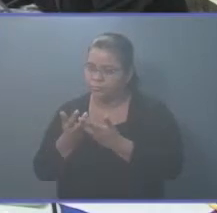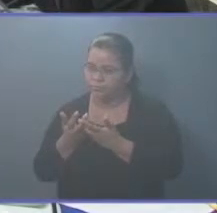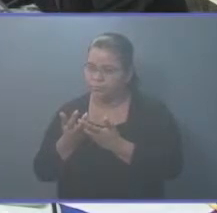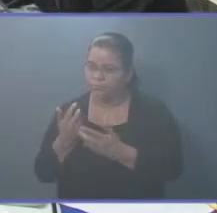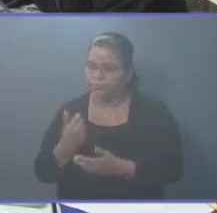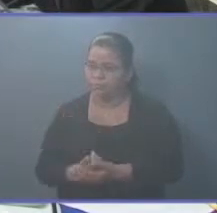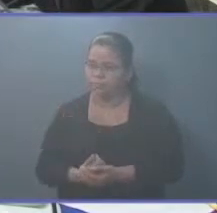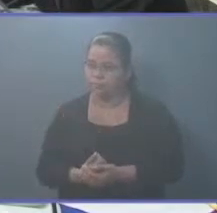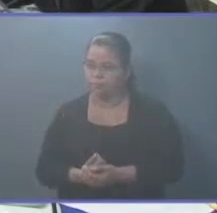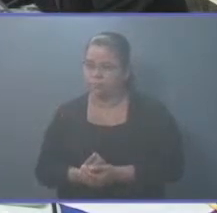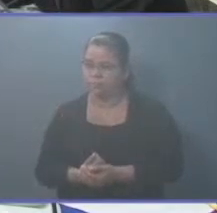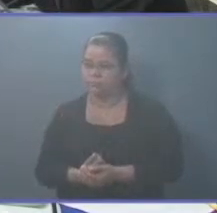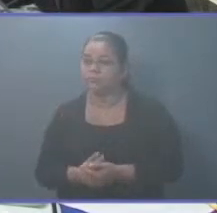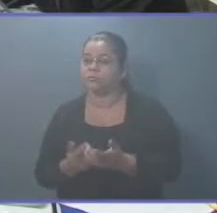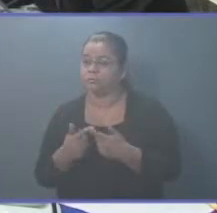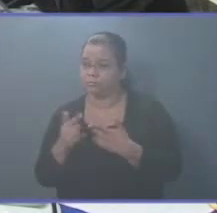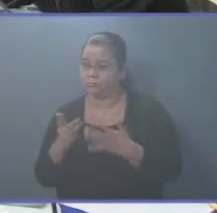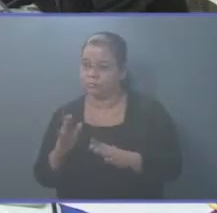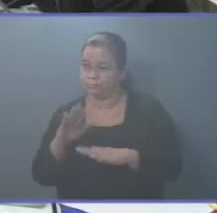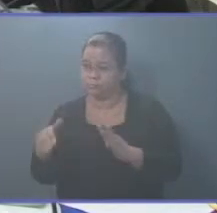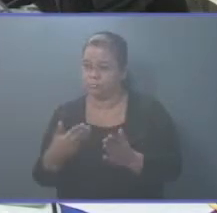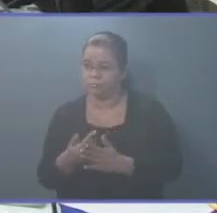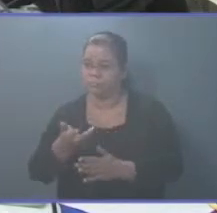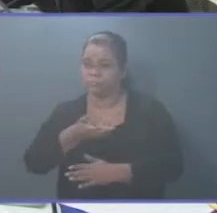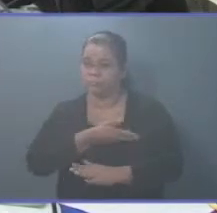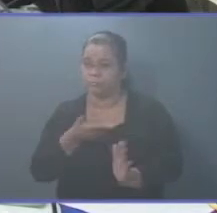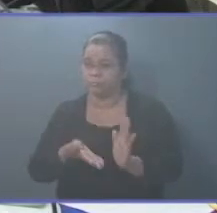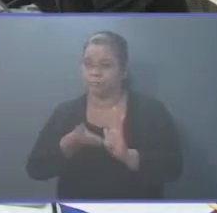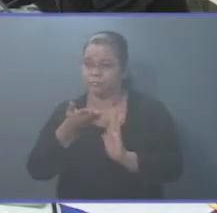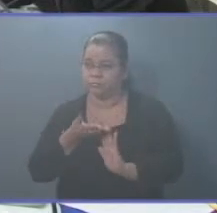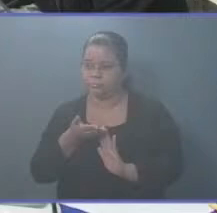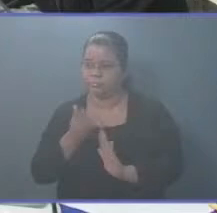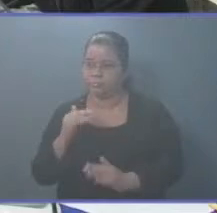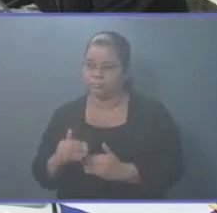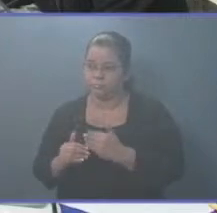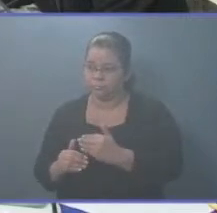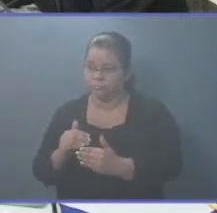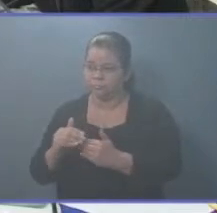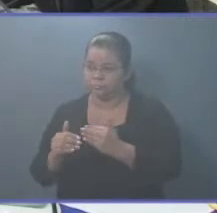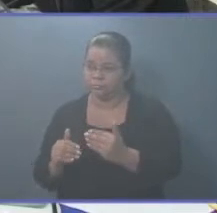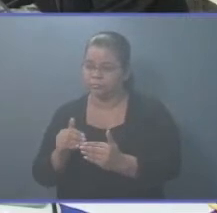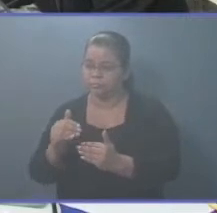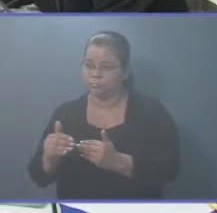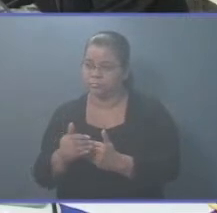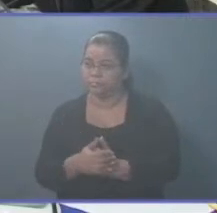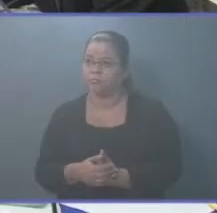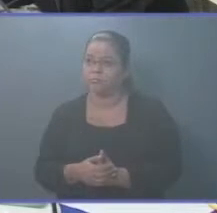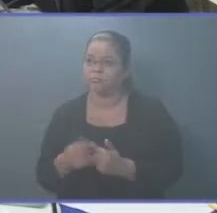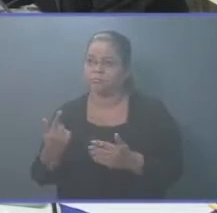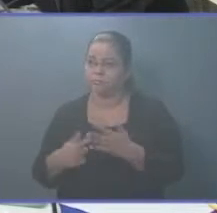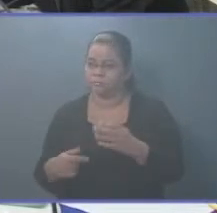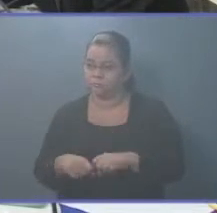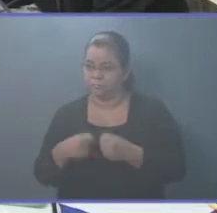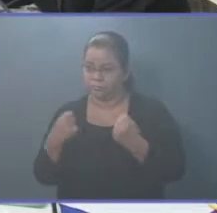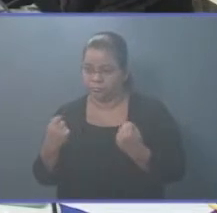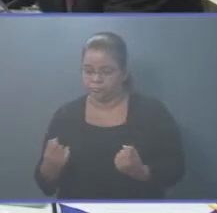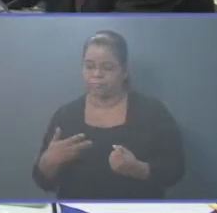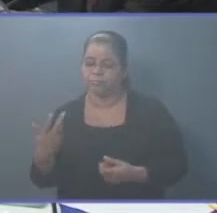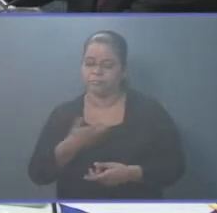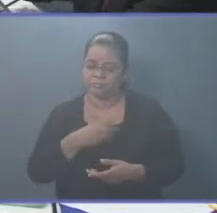y se quitaría y durante el desarrollo de procedimientos de detección en flagrancia, y